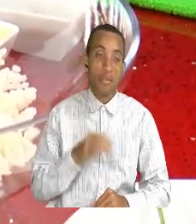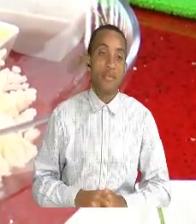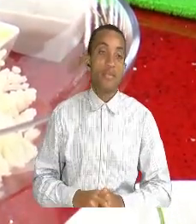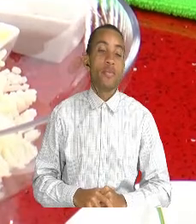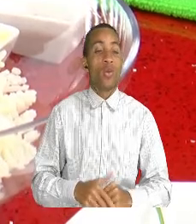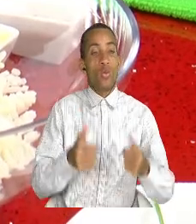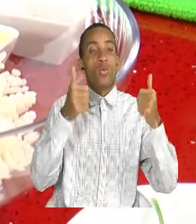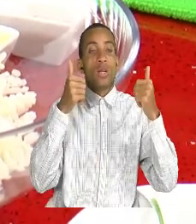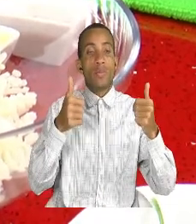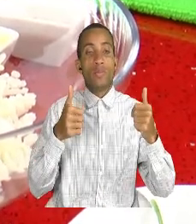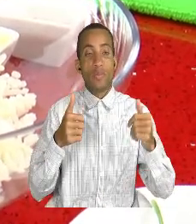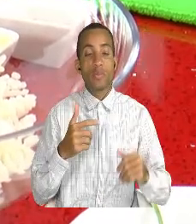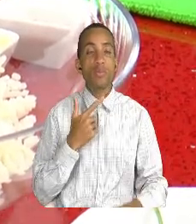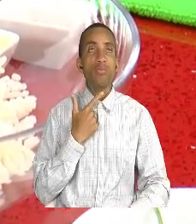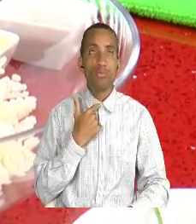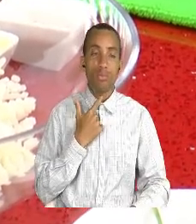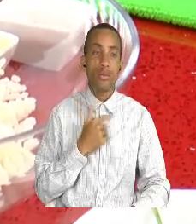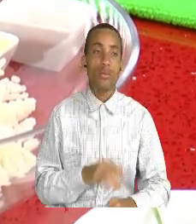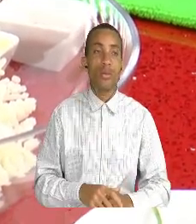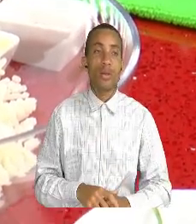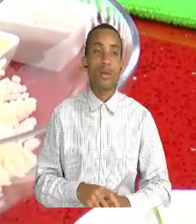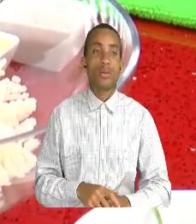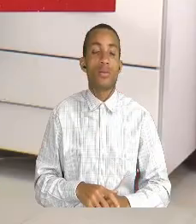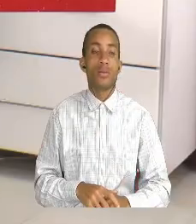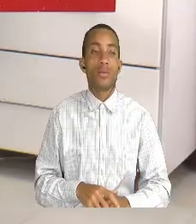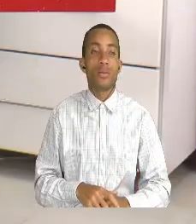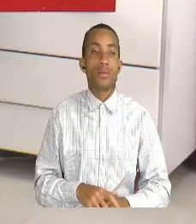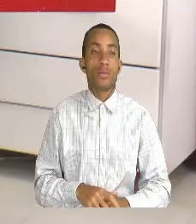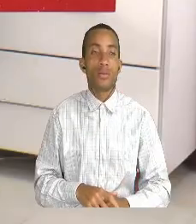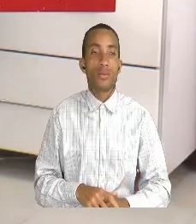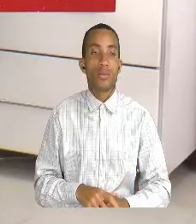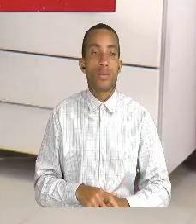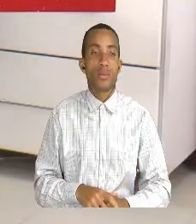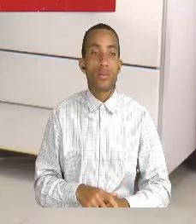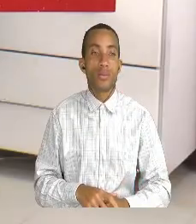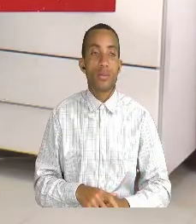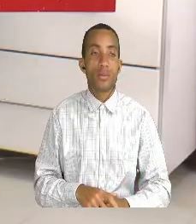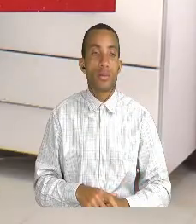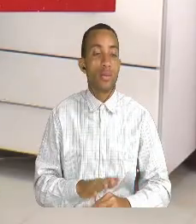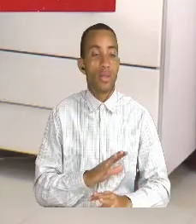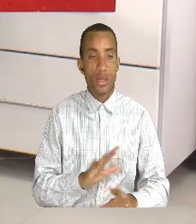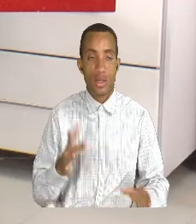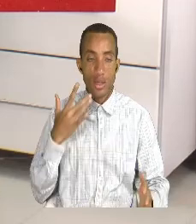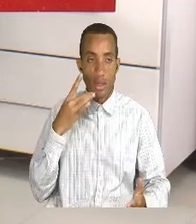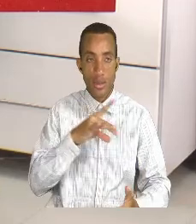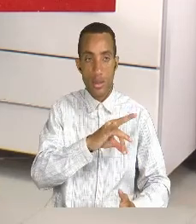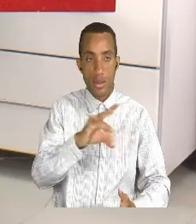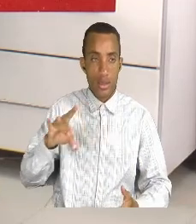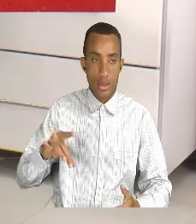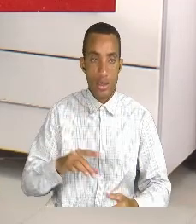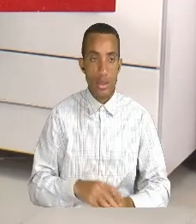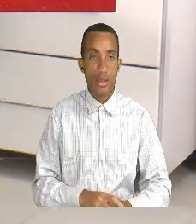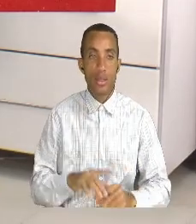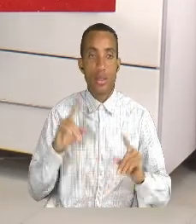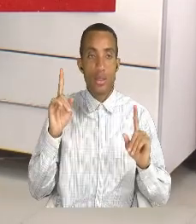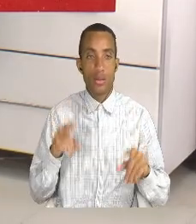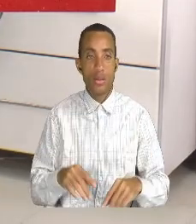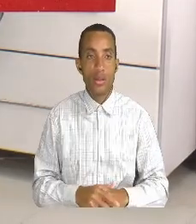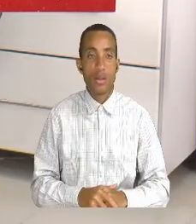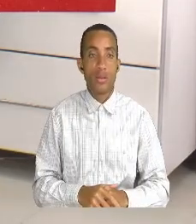Bueno, para mi gusto, voy a agregar ya está bueno su, ya está bueno de sal y de todo. Está en su punto. Voy a agregar nuevamente